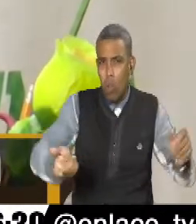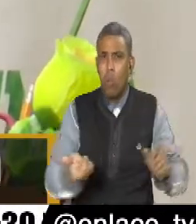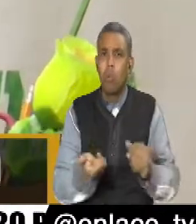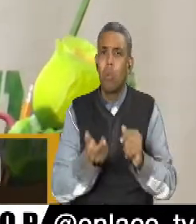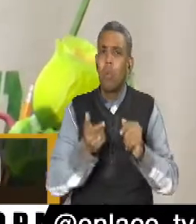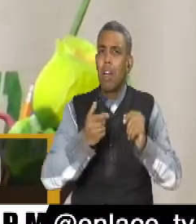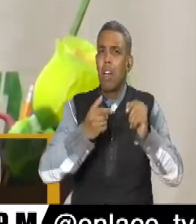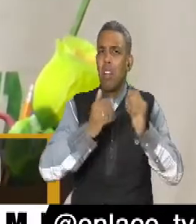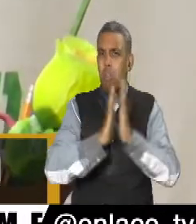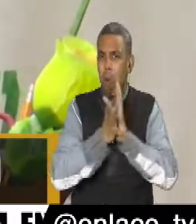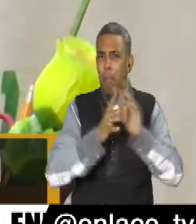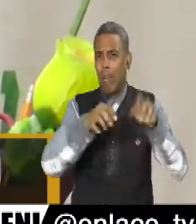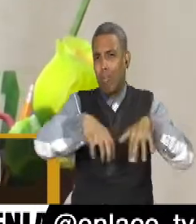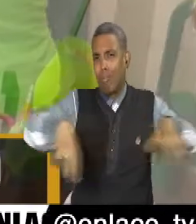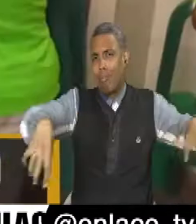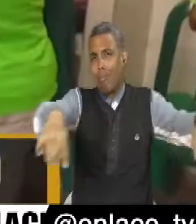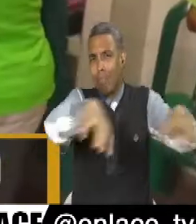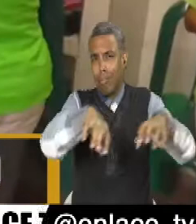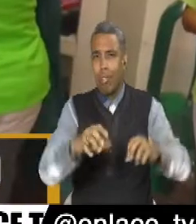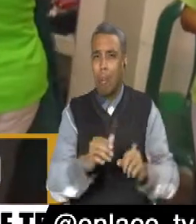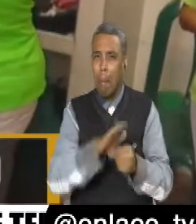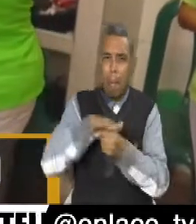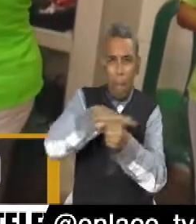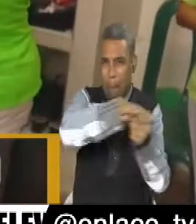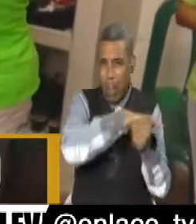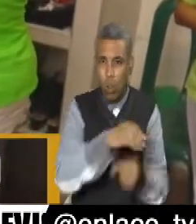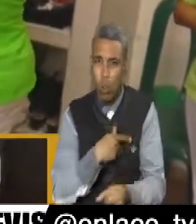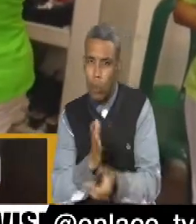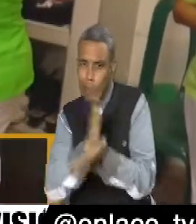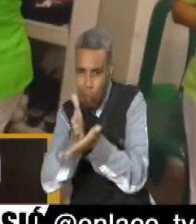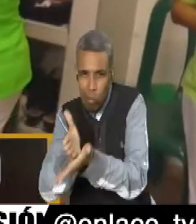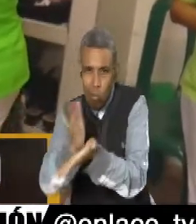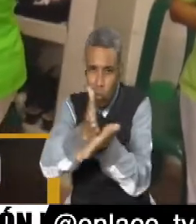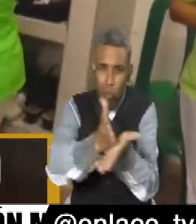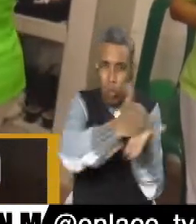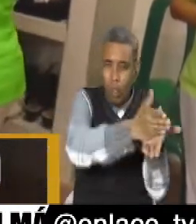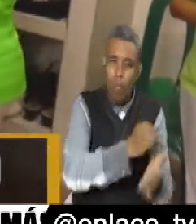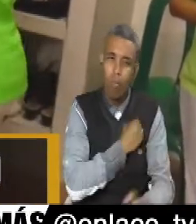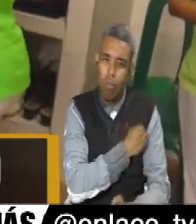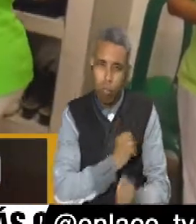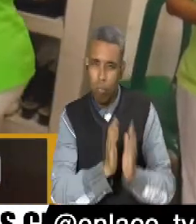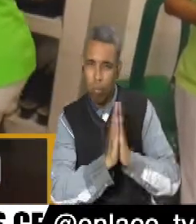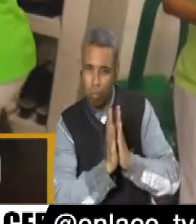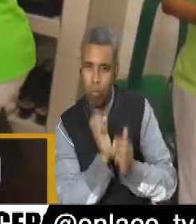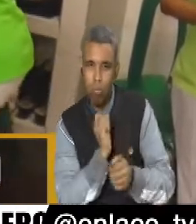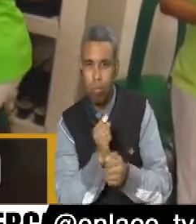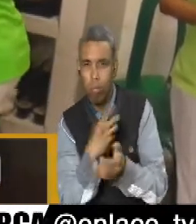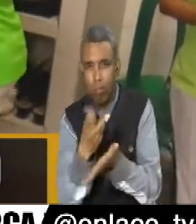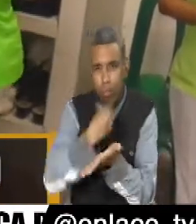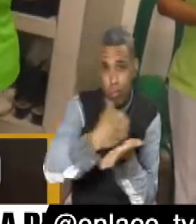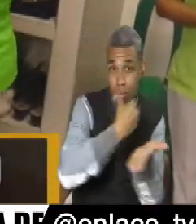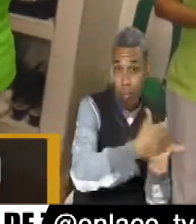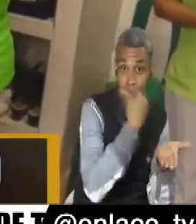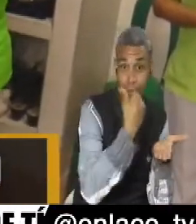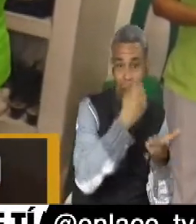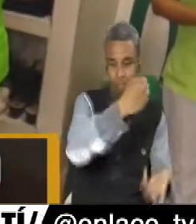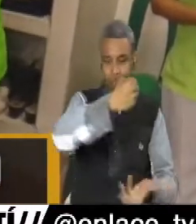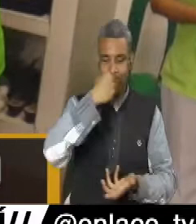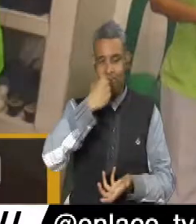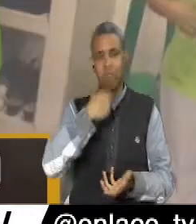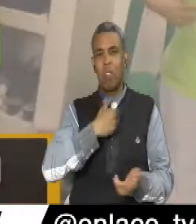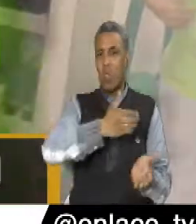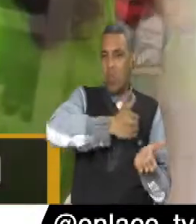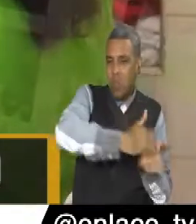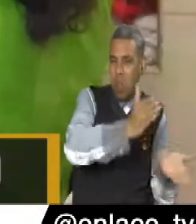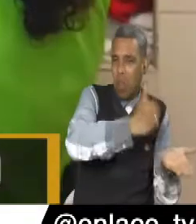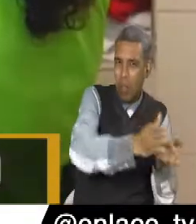barrios, a hacer nuestras actividades también. Como asociación hacemos la invitación a todas